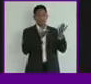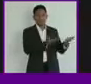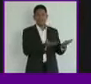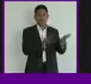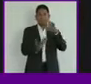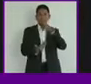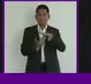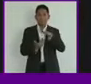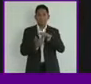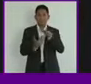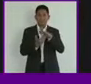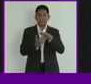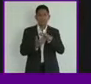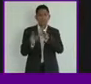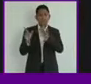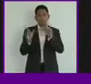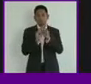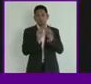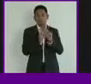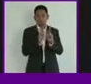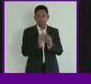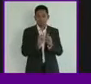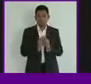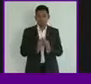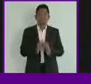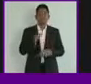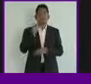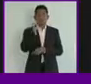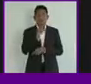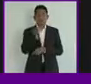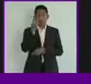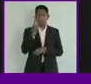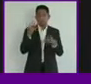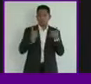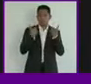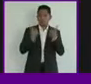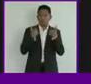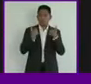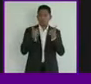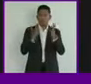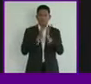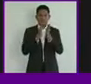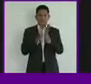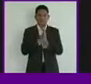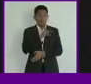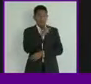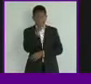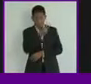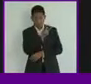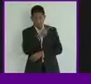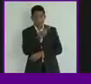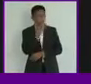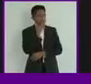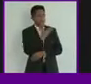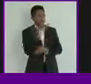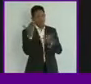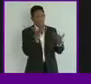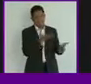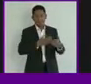en la cual tendremos la participación de dos personas jóvenes estudiantes del nivel superior, a quienes les damos la bienvenida. Jesús Daniel Vargas